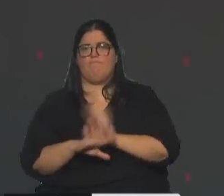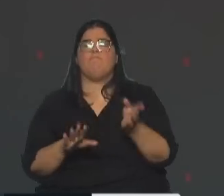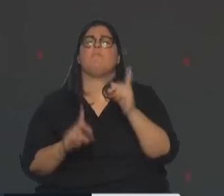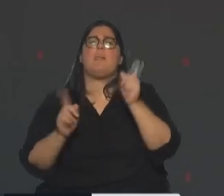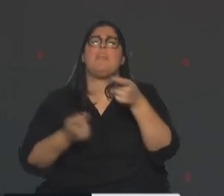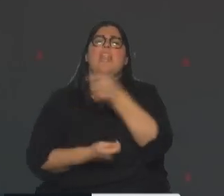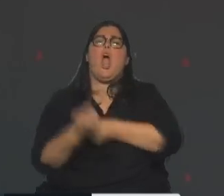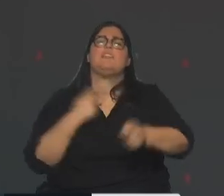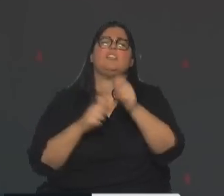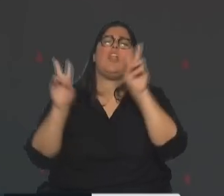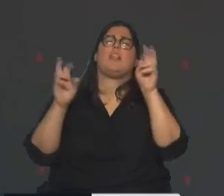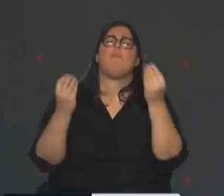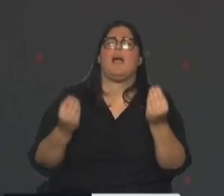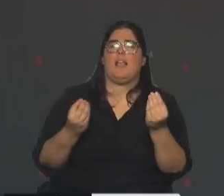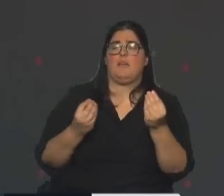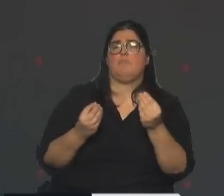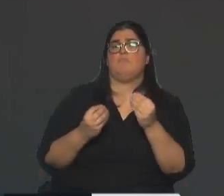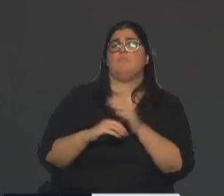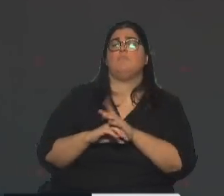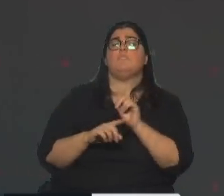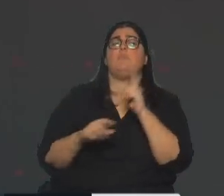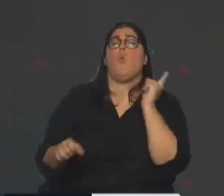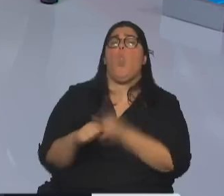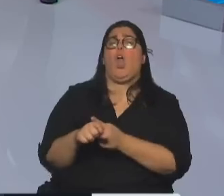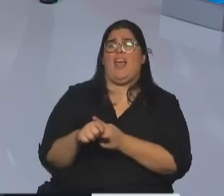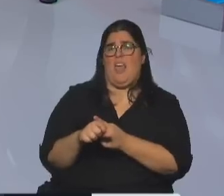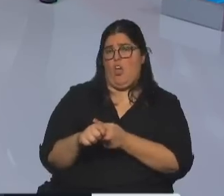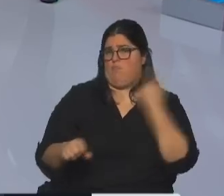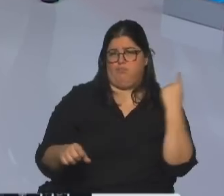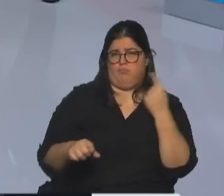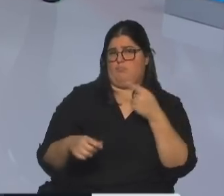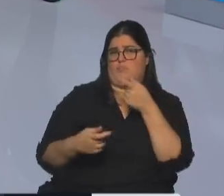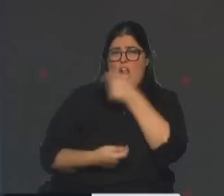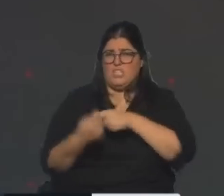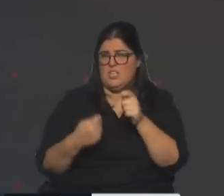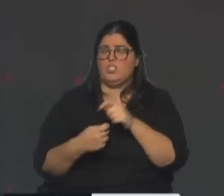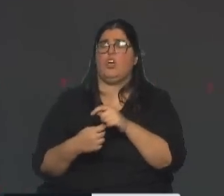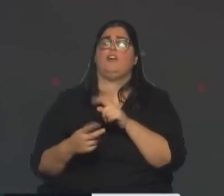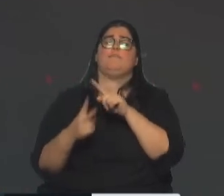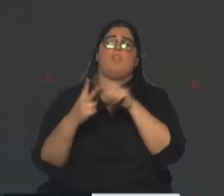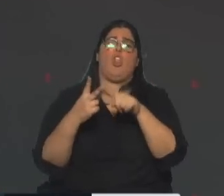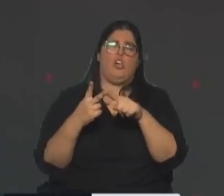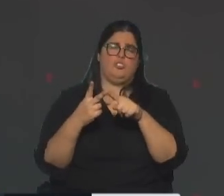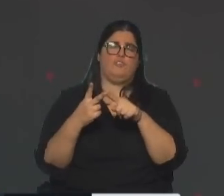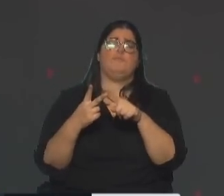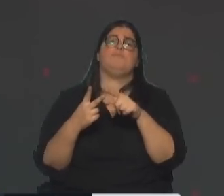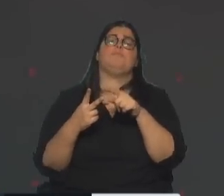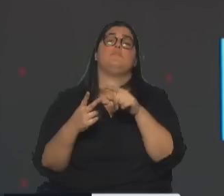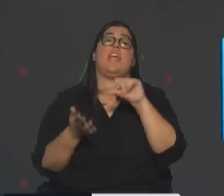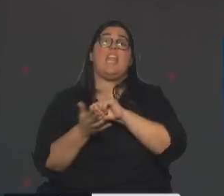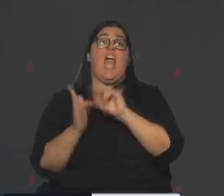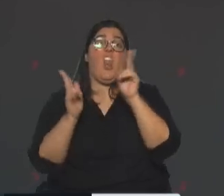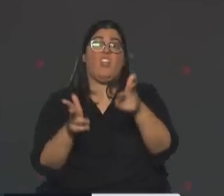negociaciones en relación al tema del levantamiento de bloqueo, y en estas dos negociaciones en particular es cuando Irán dice: queremos que